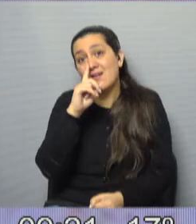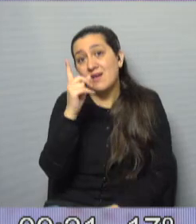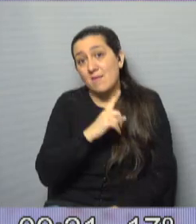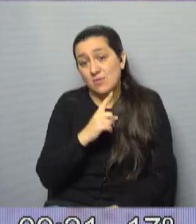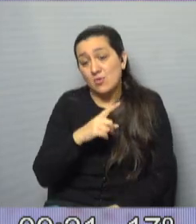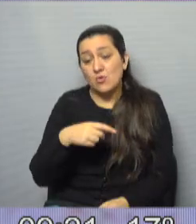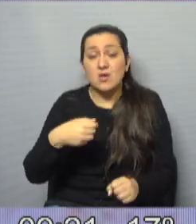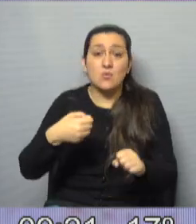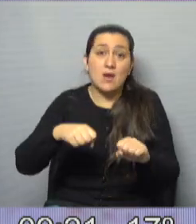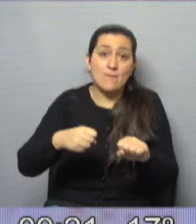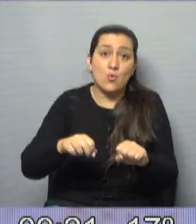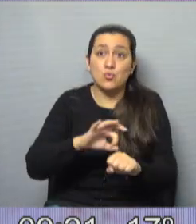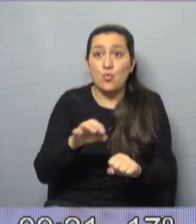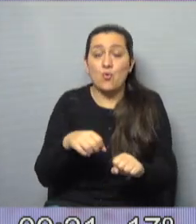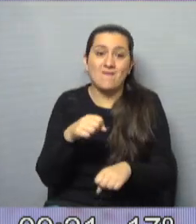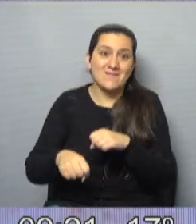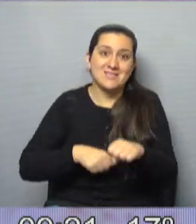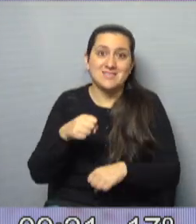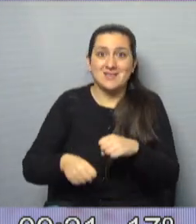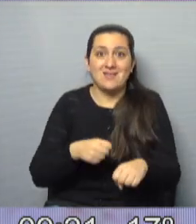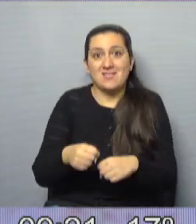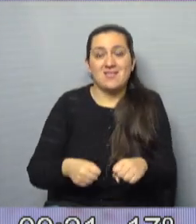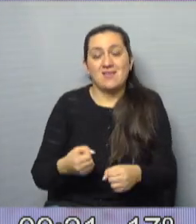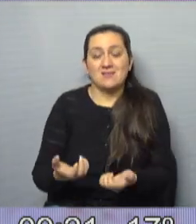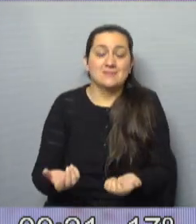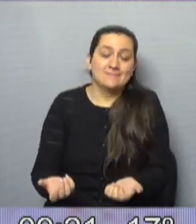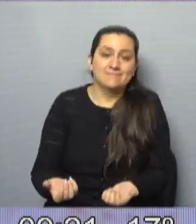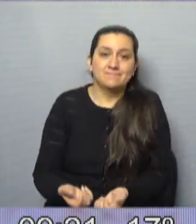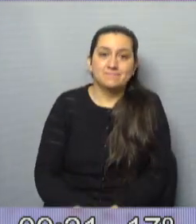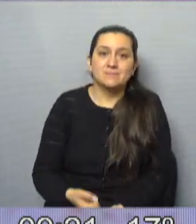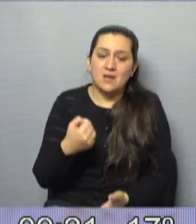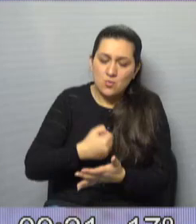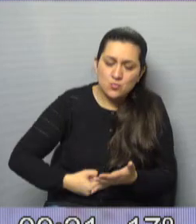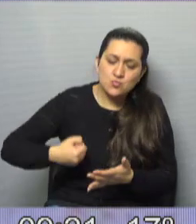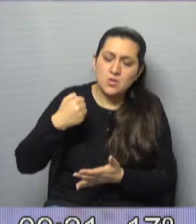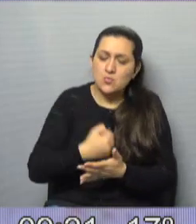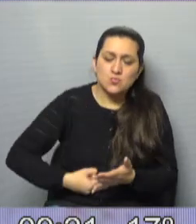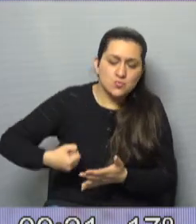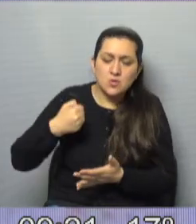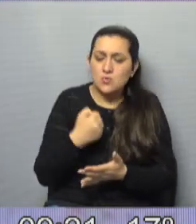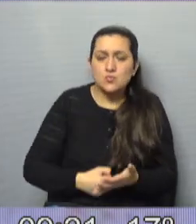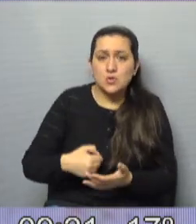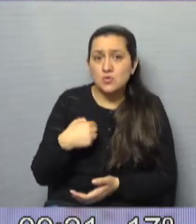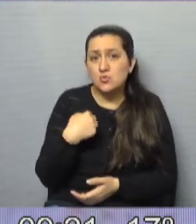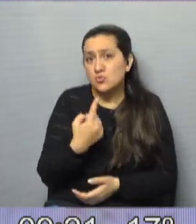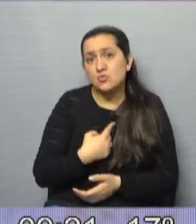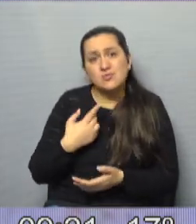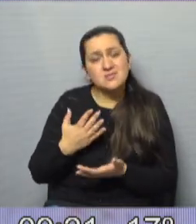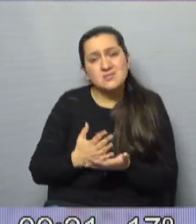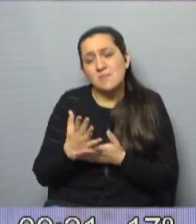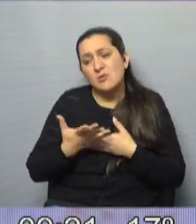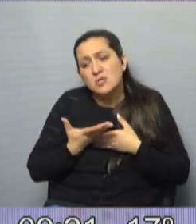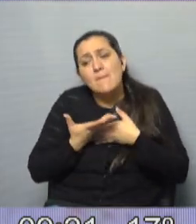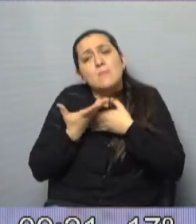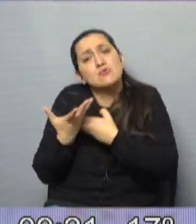una bicicleta. Esos están mucho más desamparados que nosotros. O sea, la lucha por ellos, nosotros siempre la tomamos como nuestra.